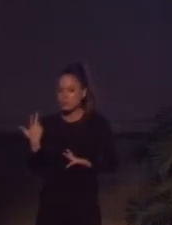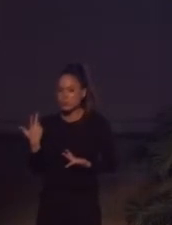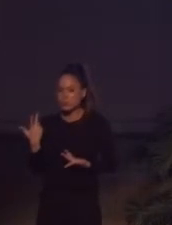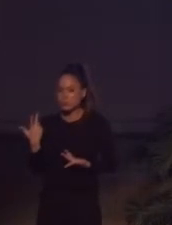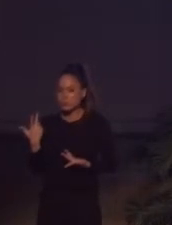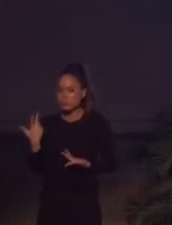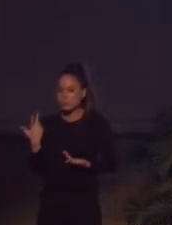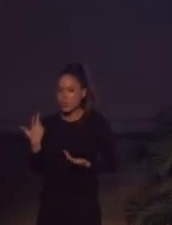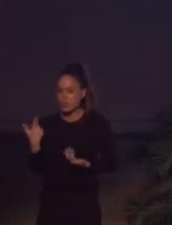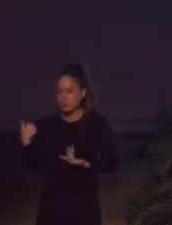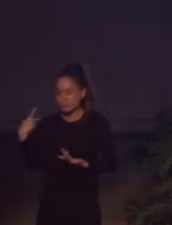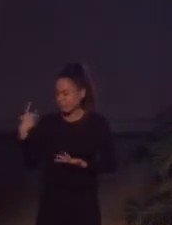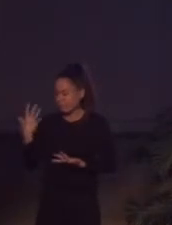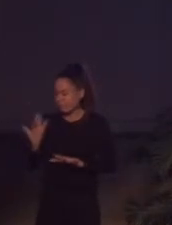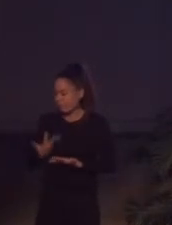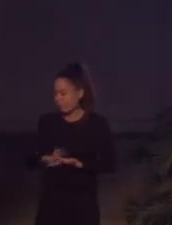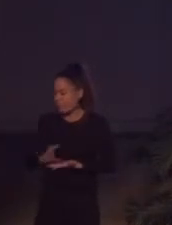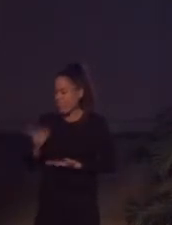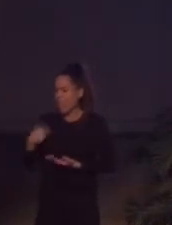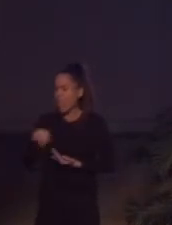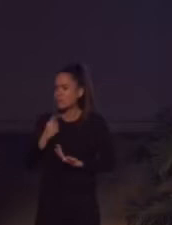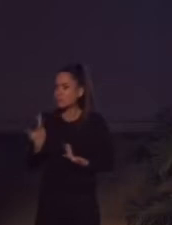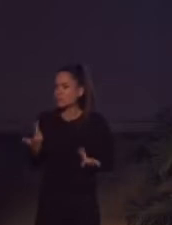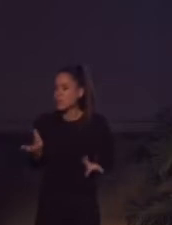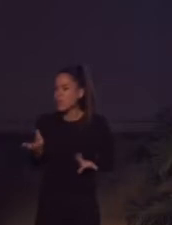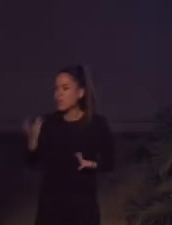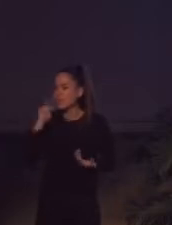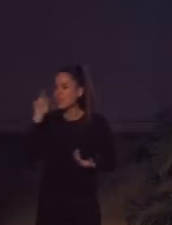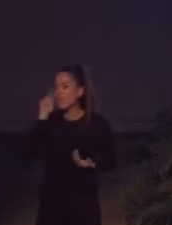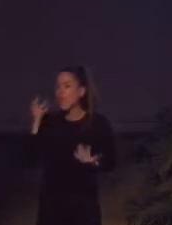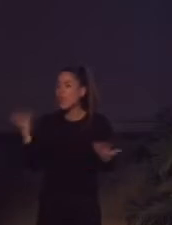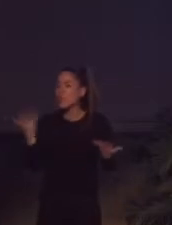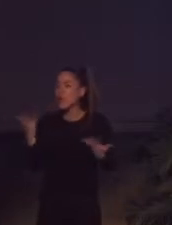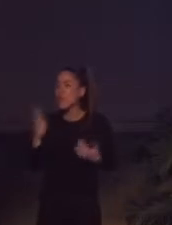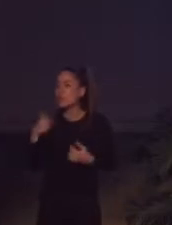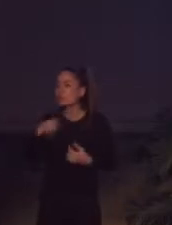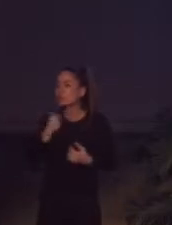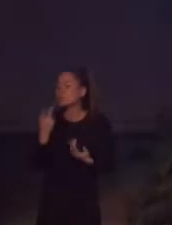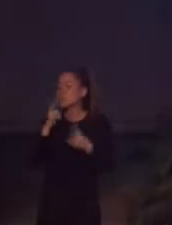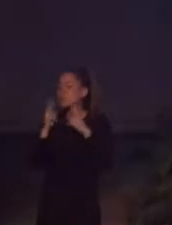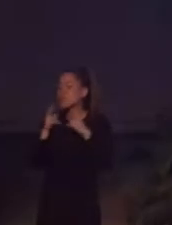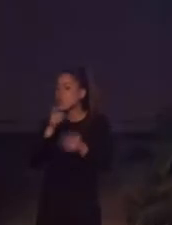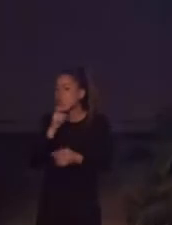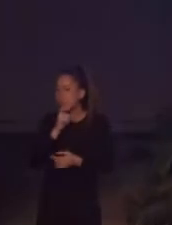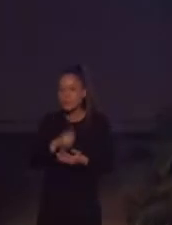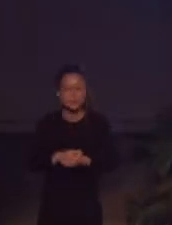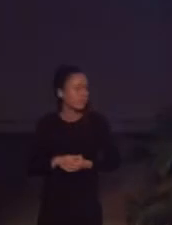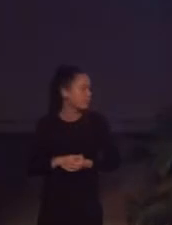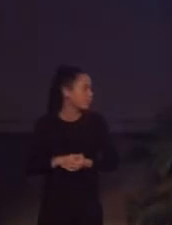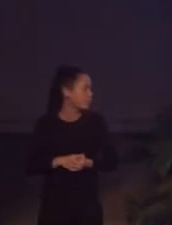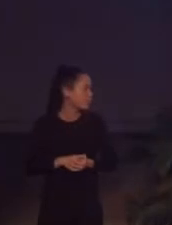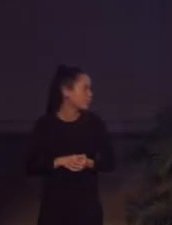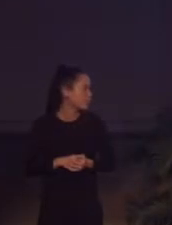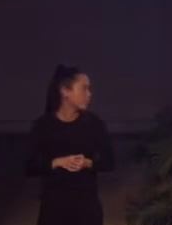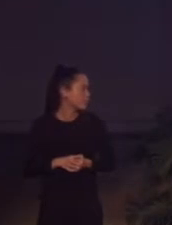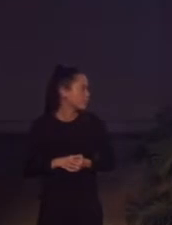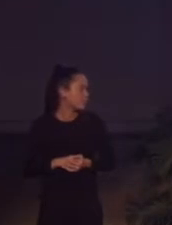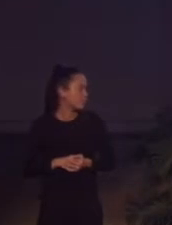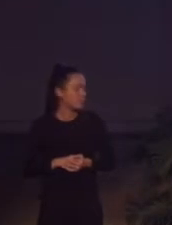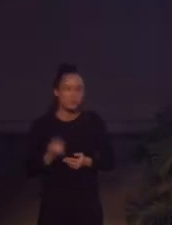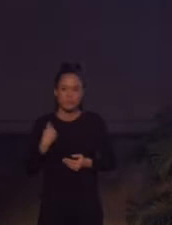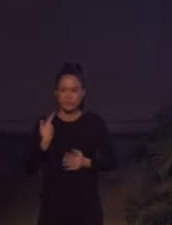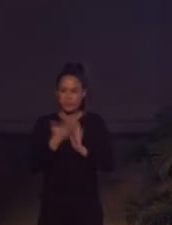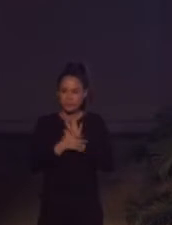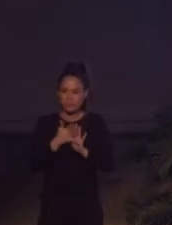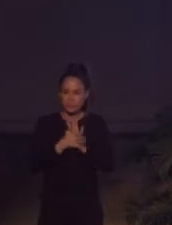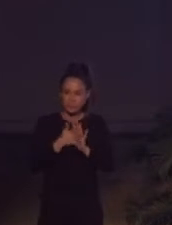vuestra trayectoria dentro del transfeminismo y cómo lo veis ahora también? Mira, yo voy a empezar hablando qué aporta el transfeminismo y Marian nos dirá